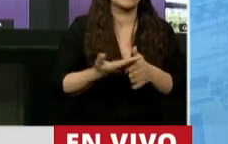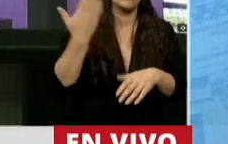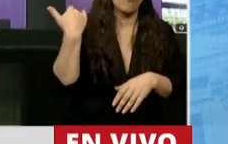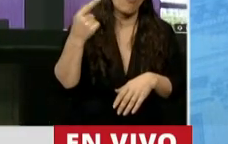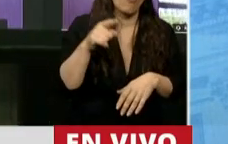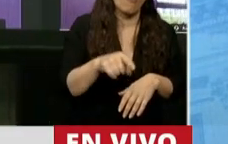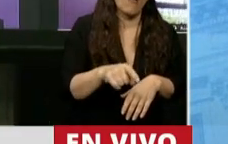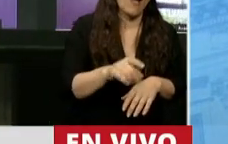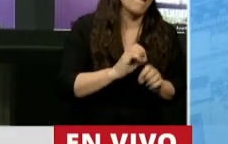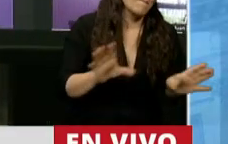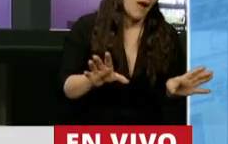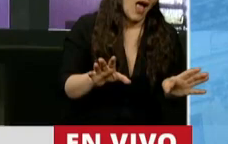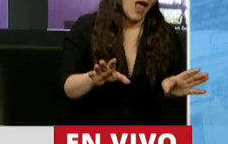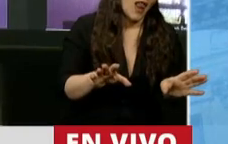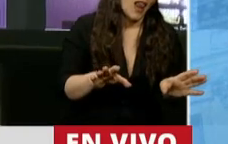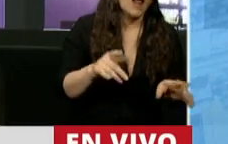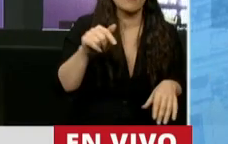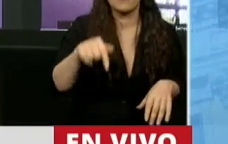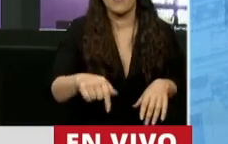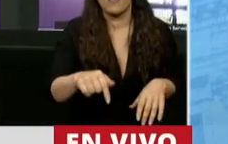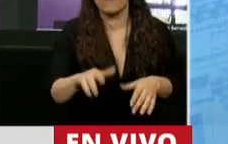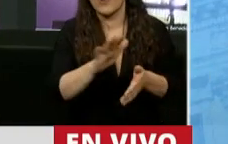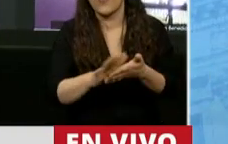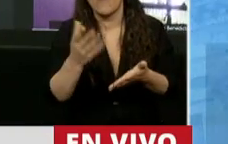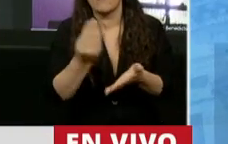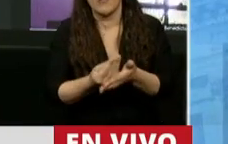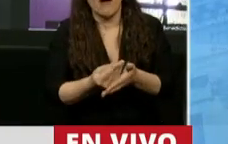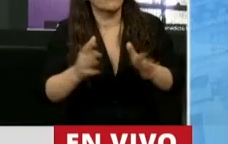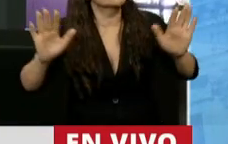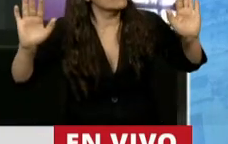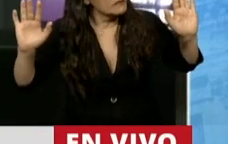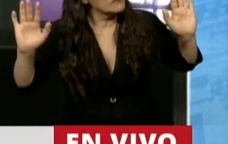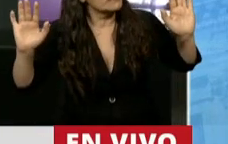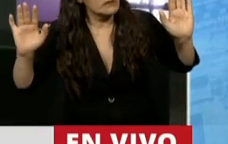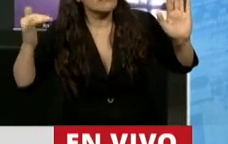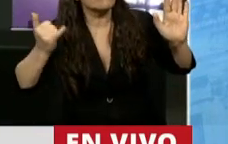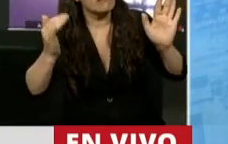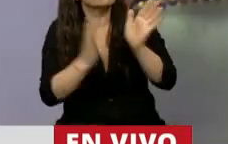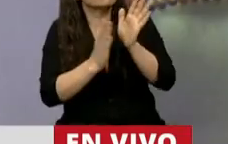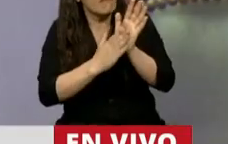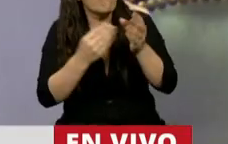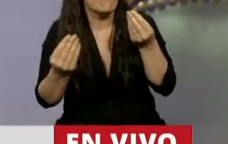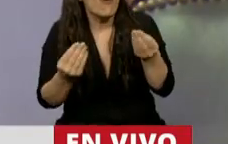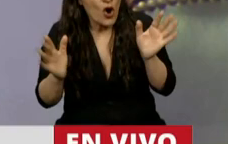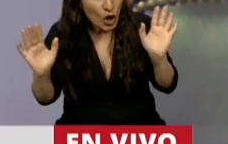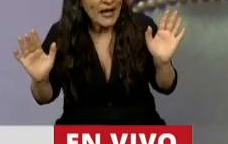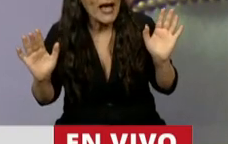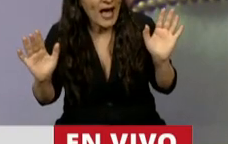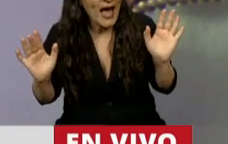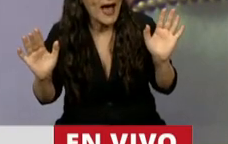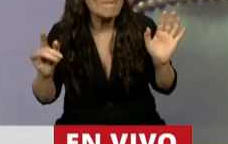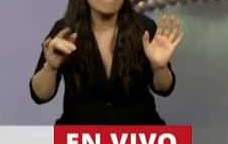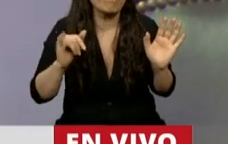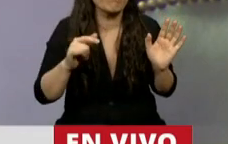las cosas, entonces la actual gestión tiene justificada a los medios para también volver a